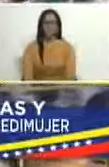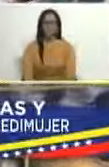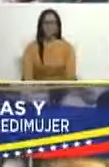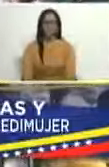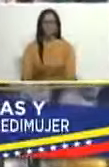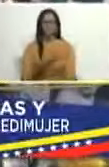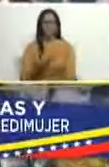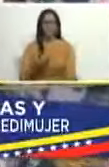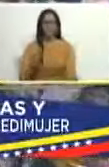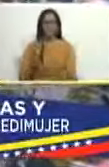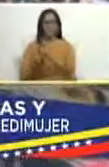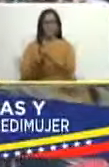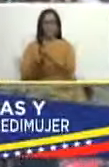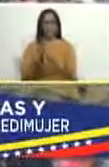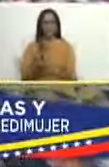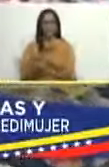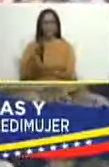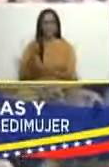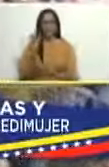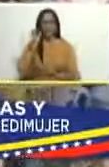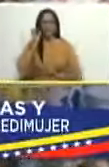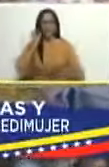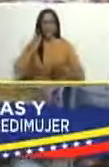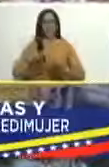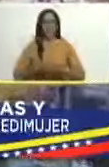Quería acercarme a ustedes, mujeres.